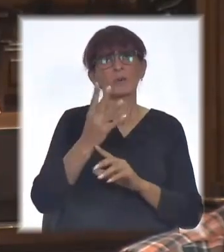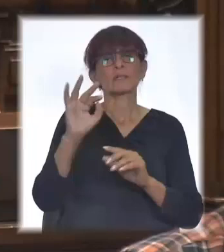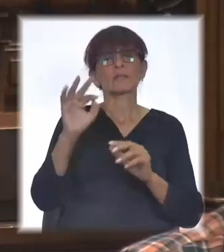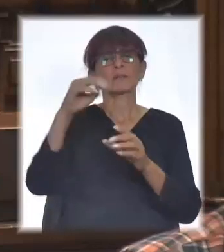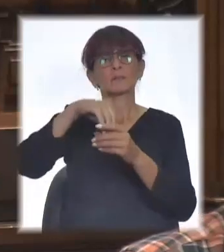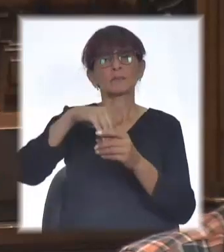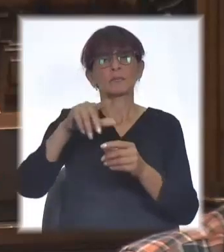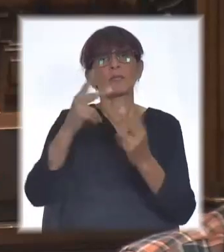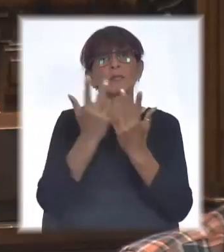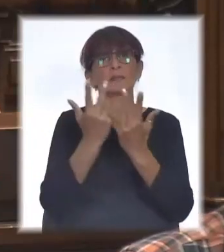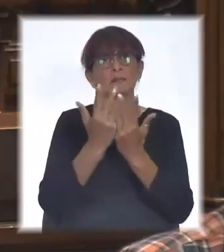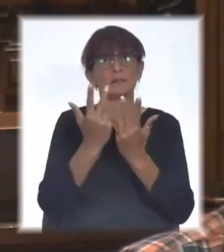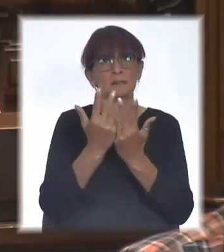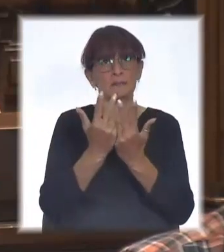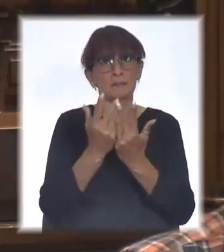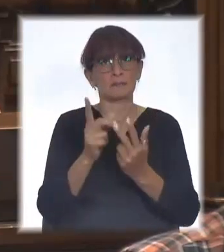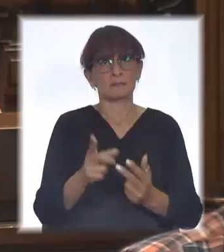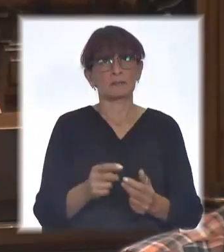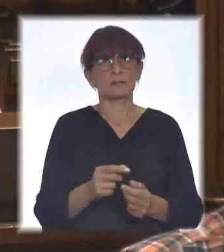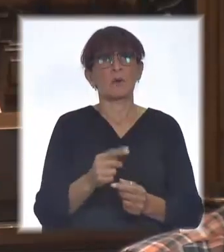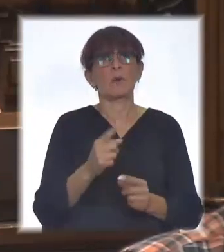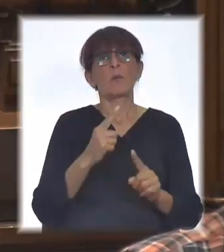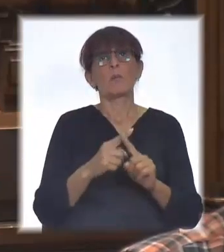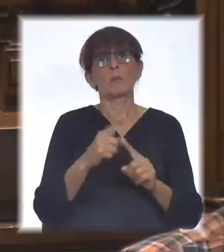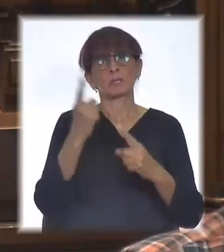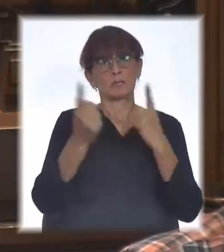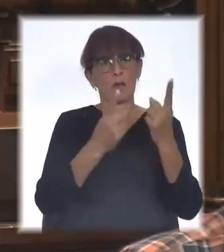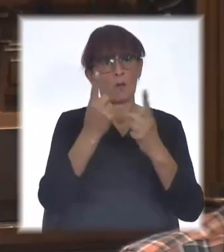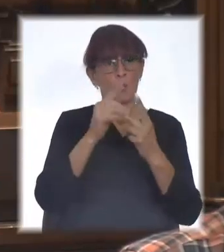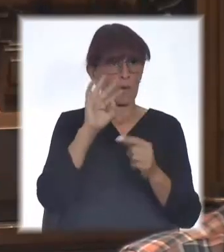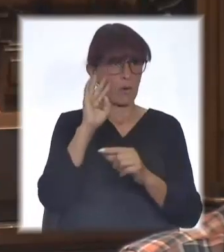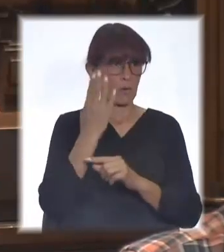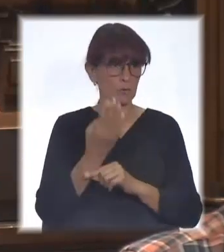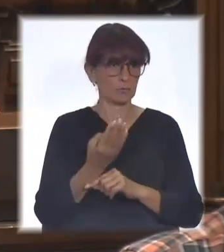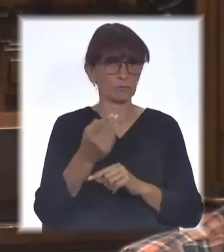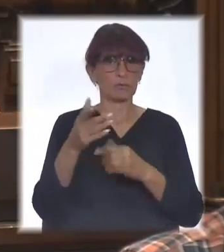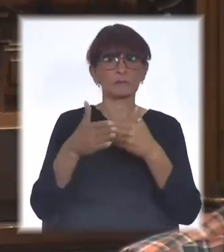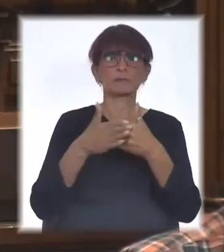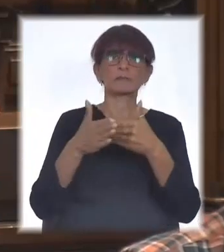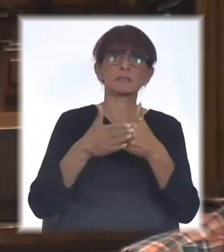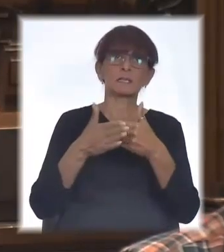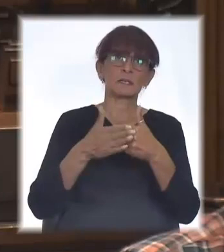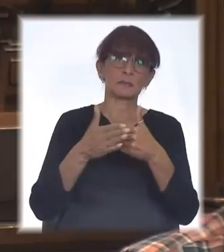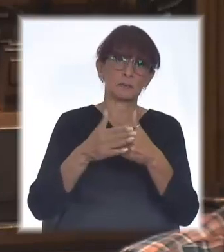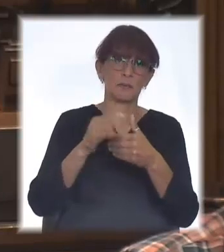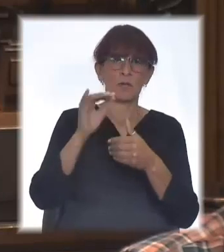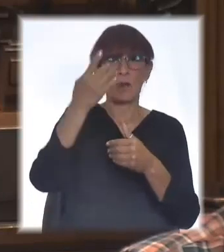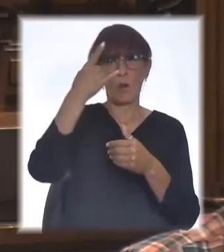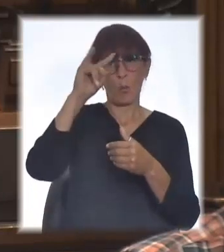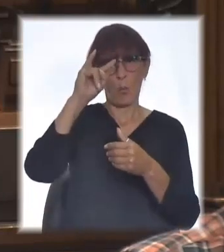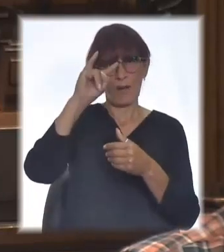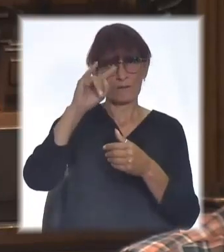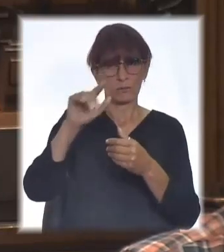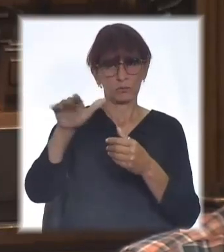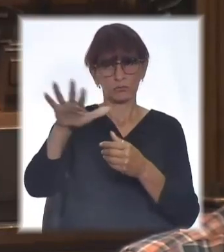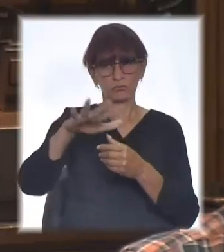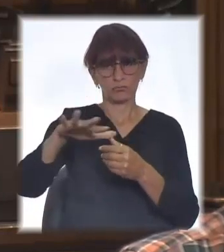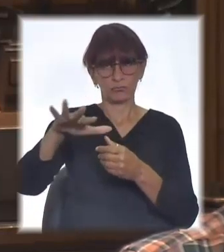33 por si alguno conoce en la cercanía de la quebrada de los cuervos